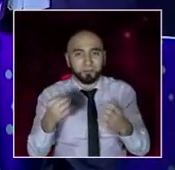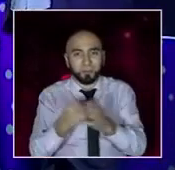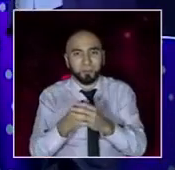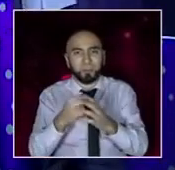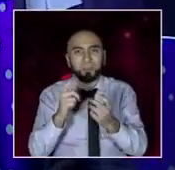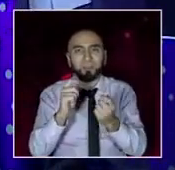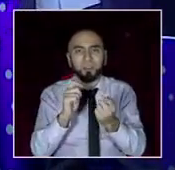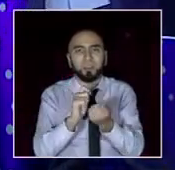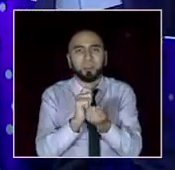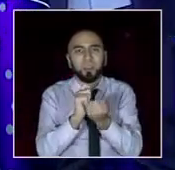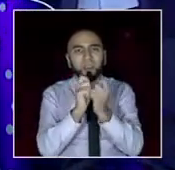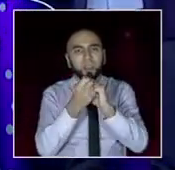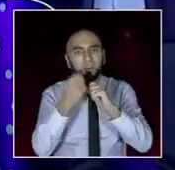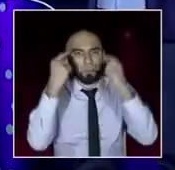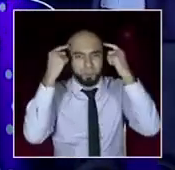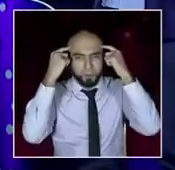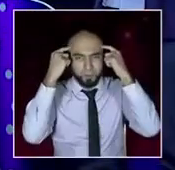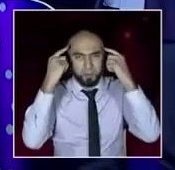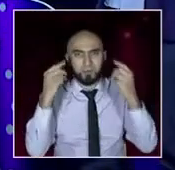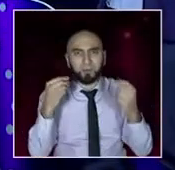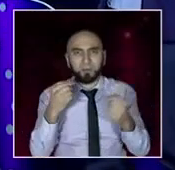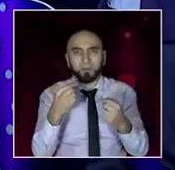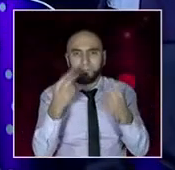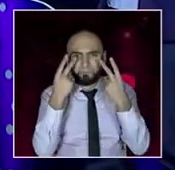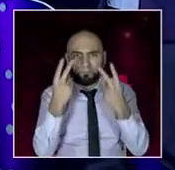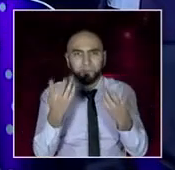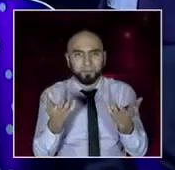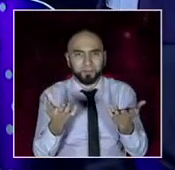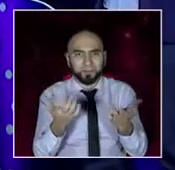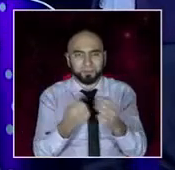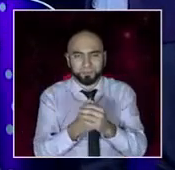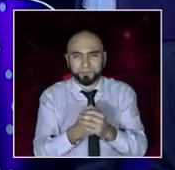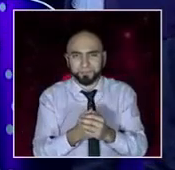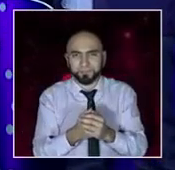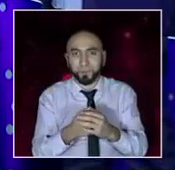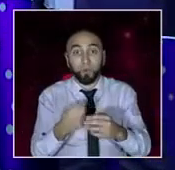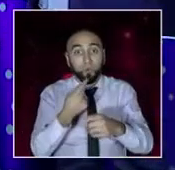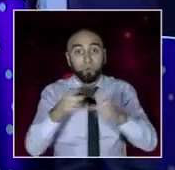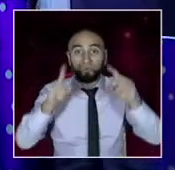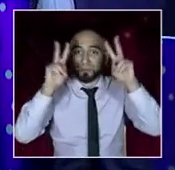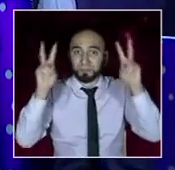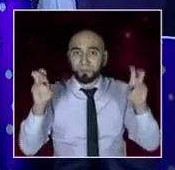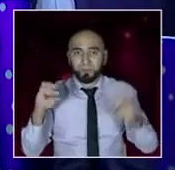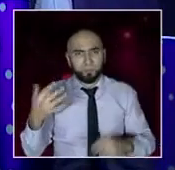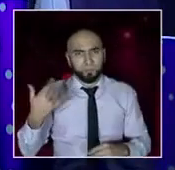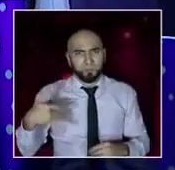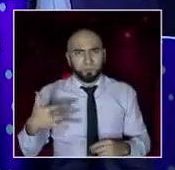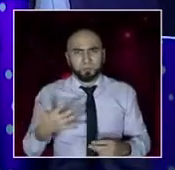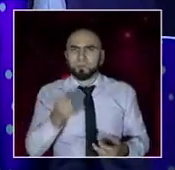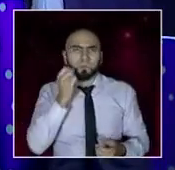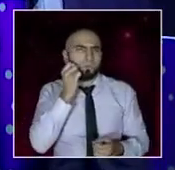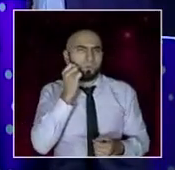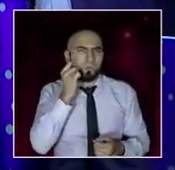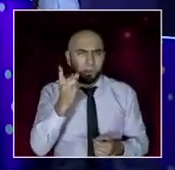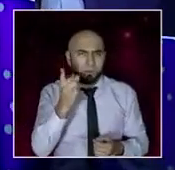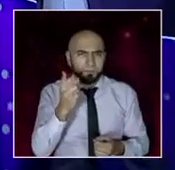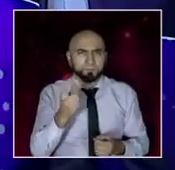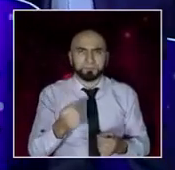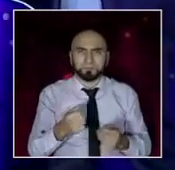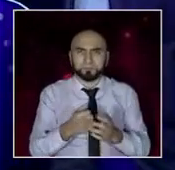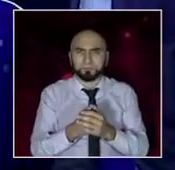la el mecanismo de percepciones de diferente manera. Otra implicación importante es que